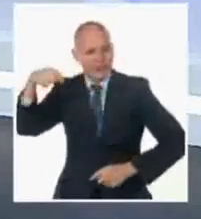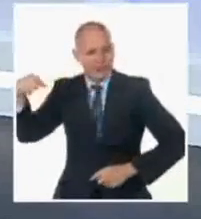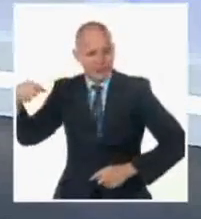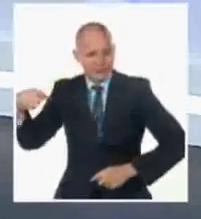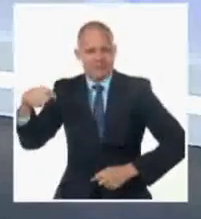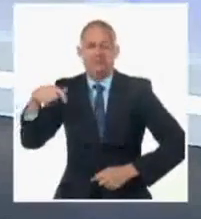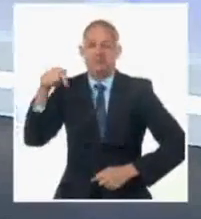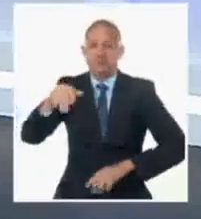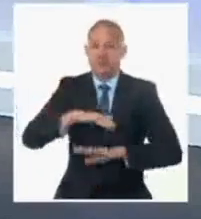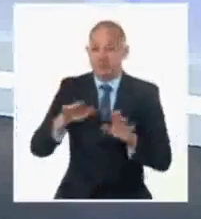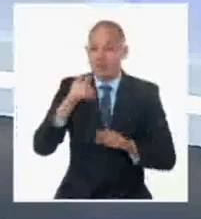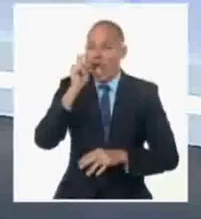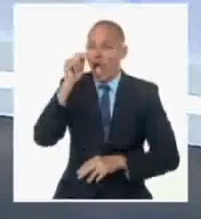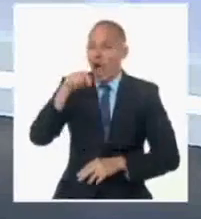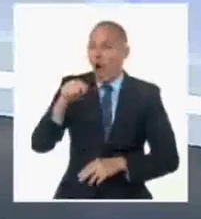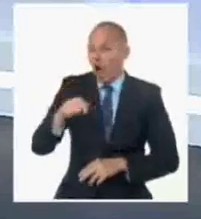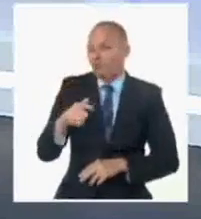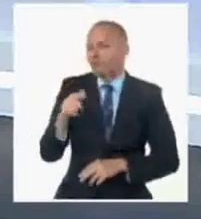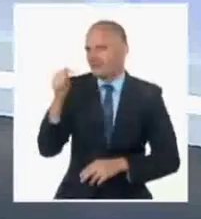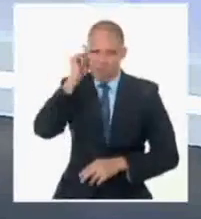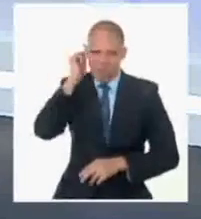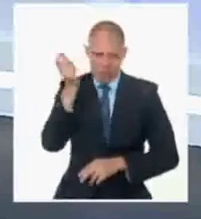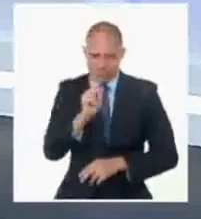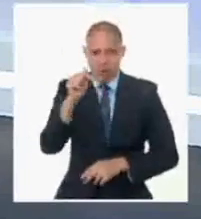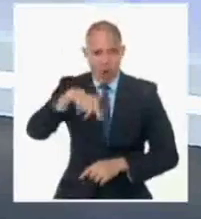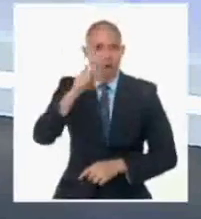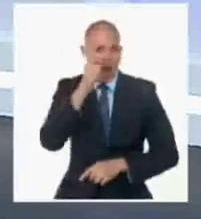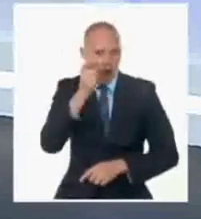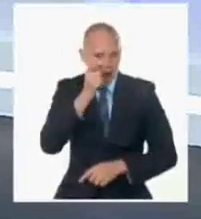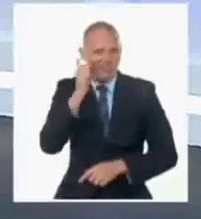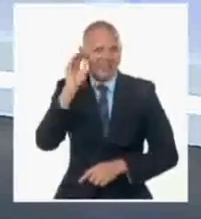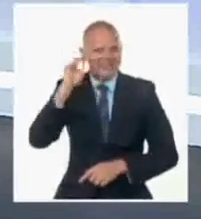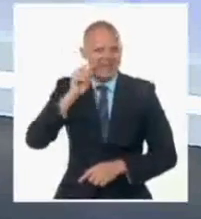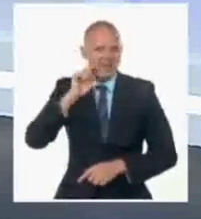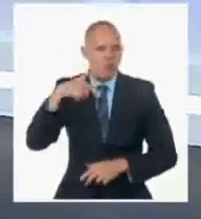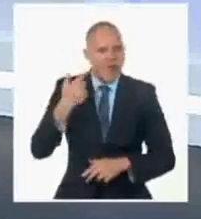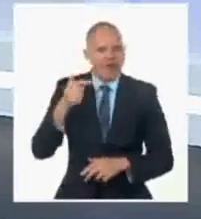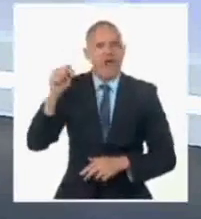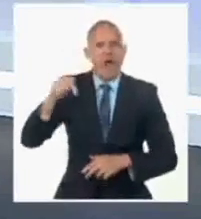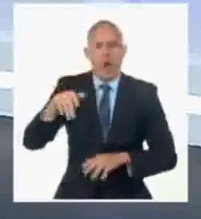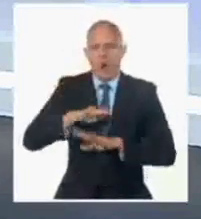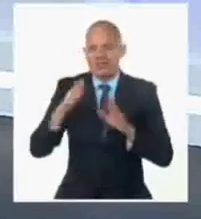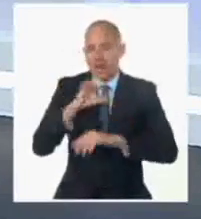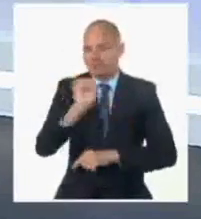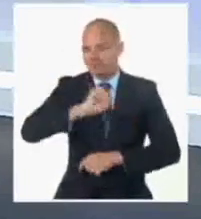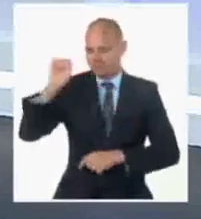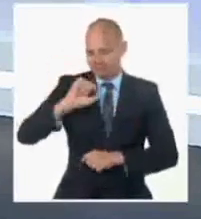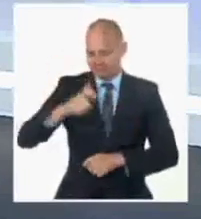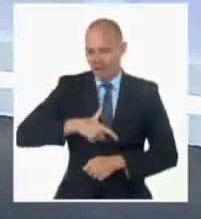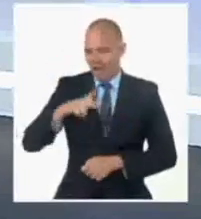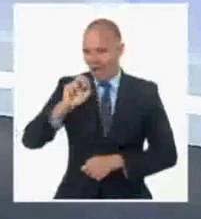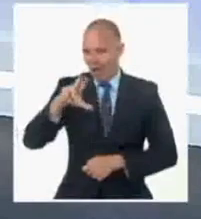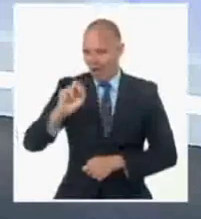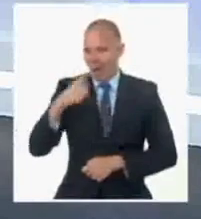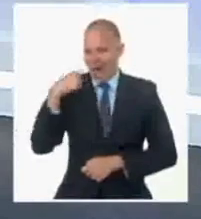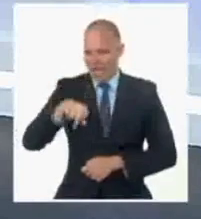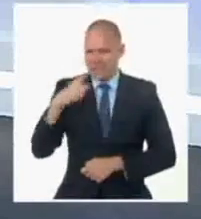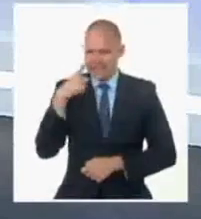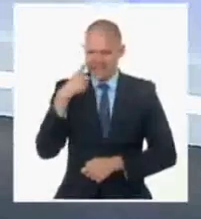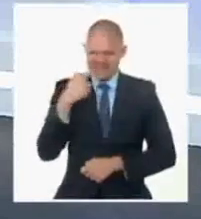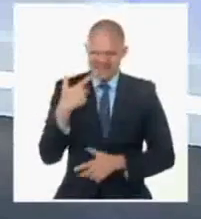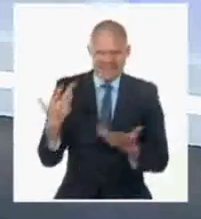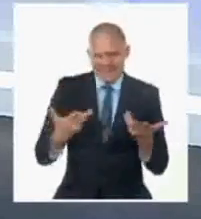campeón en la prueba de los máximos acumuladores el cubano Diorges Escobar. El colega Ernesto Ruiz Ramos dialogó